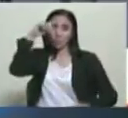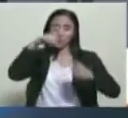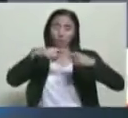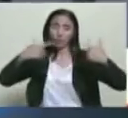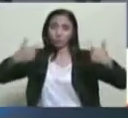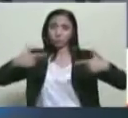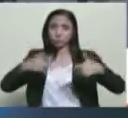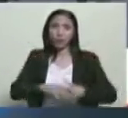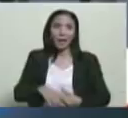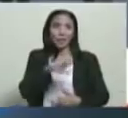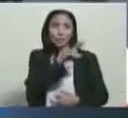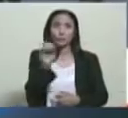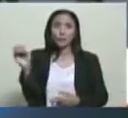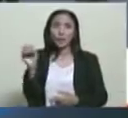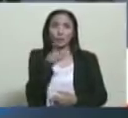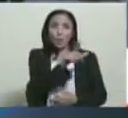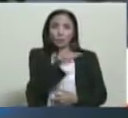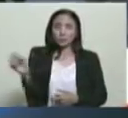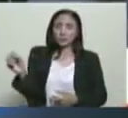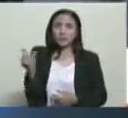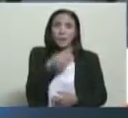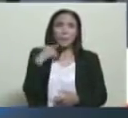100, 200 muertos,